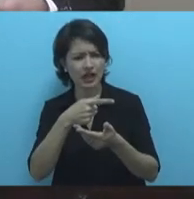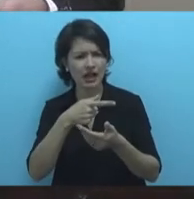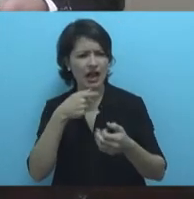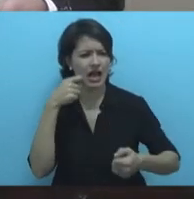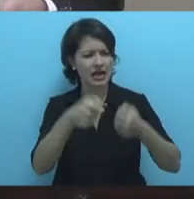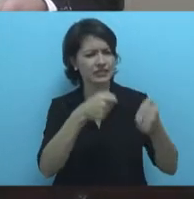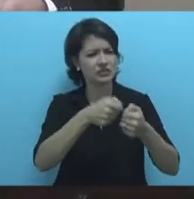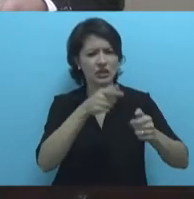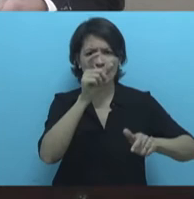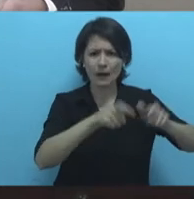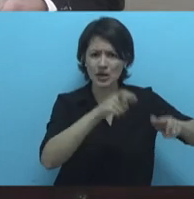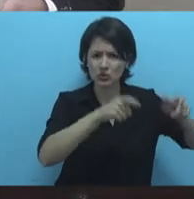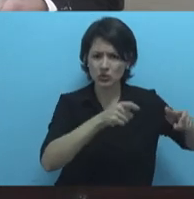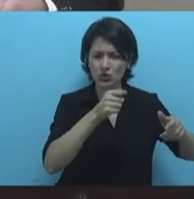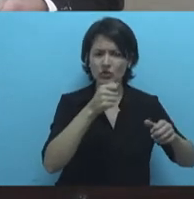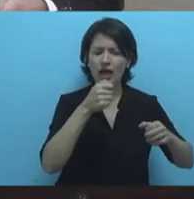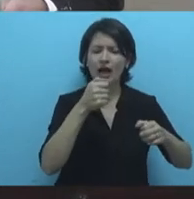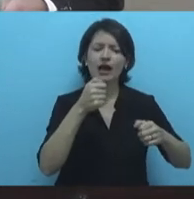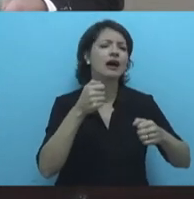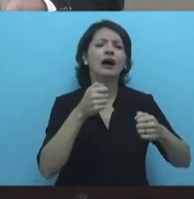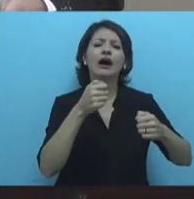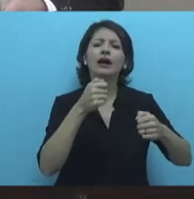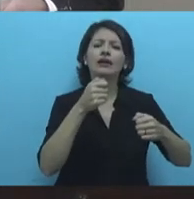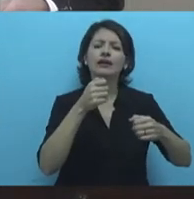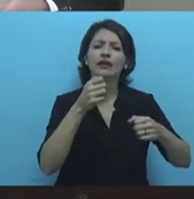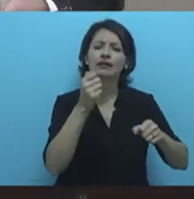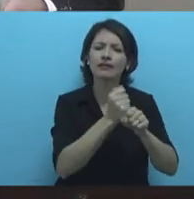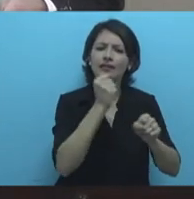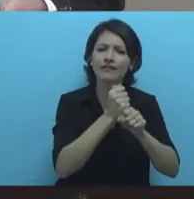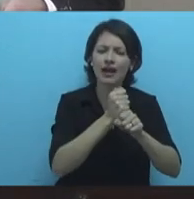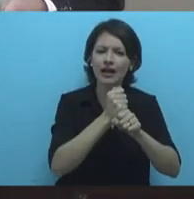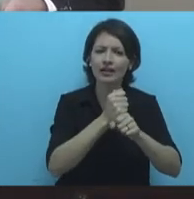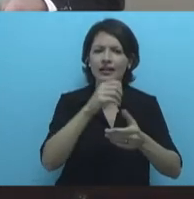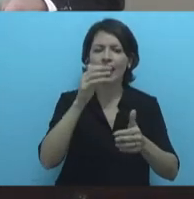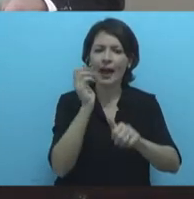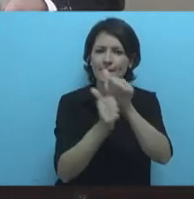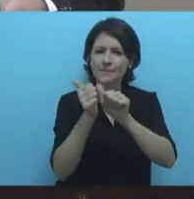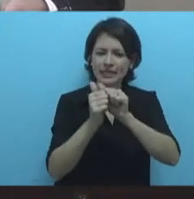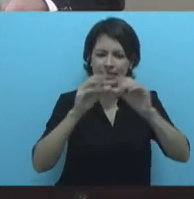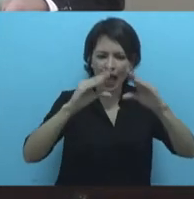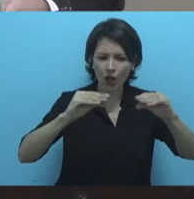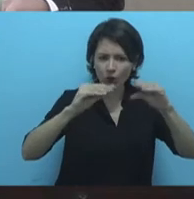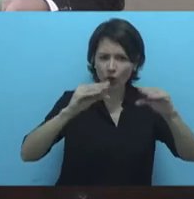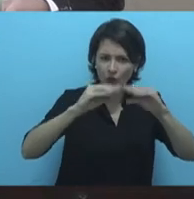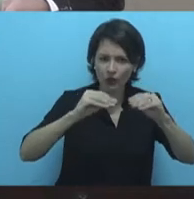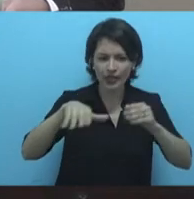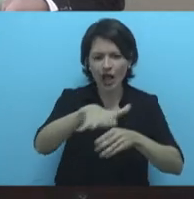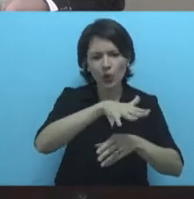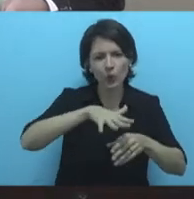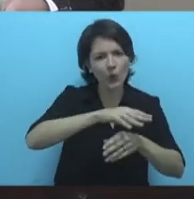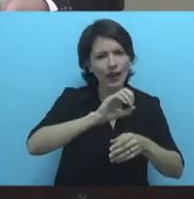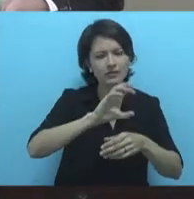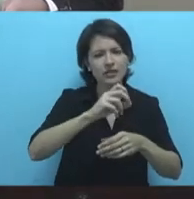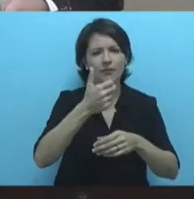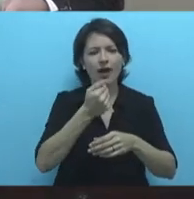trabajadoras y trabajadores de la firma algodonera avellaneda del grupo vicentín quienes ejercen el legítimo derecho de huelga y de protesta